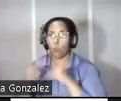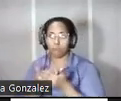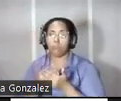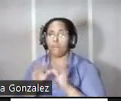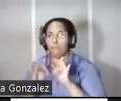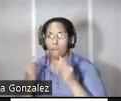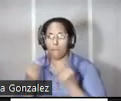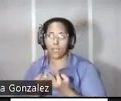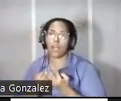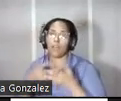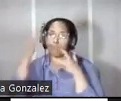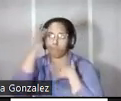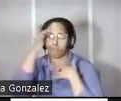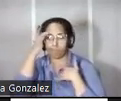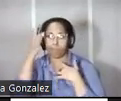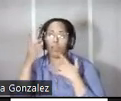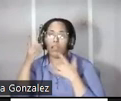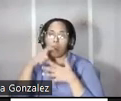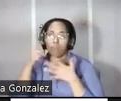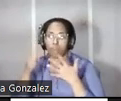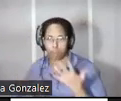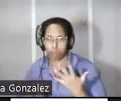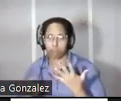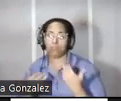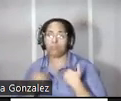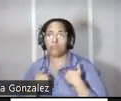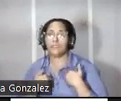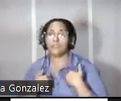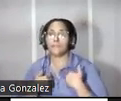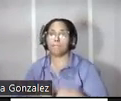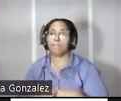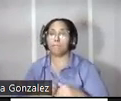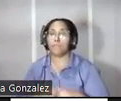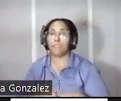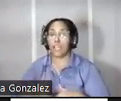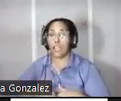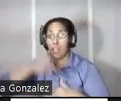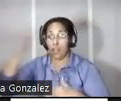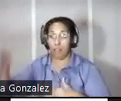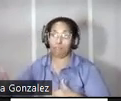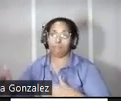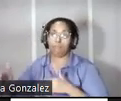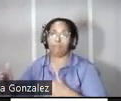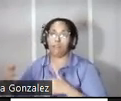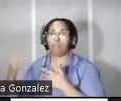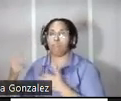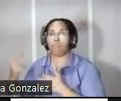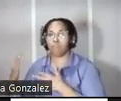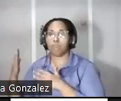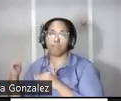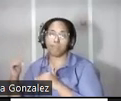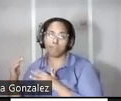hijos, padeciendo seguramente de varias necesidades, y al otro espacio contiguo en donde se esperaba la muerte de su